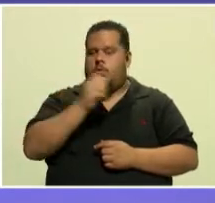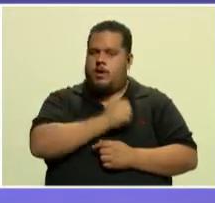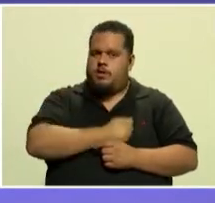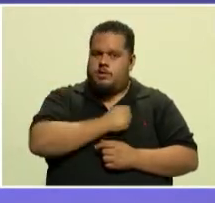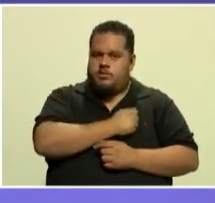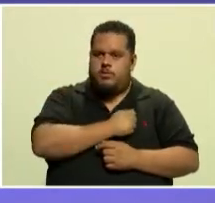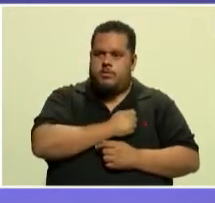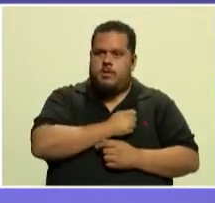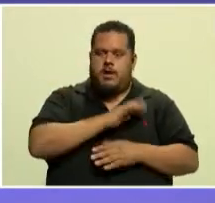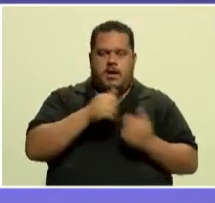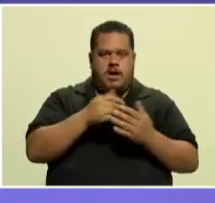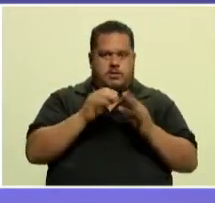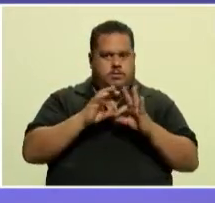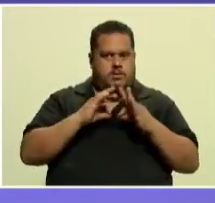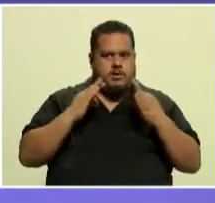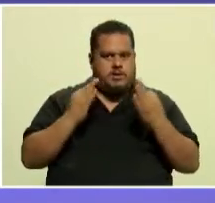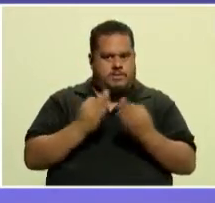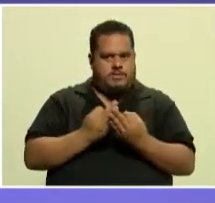familia.